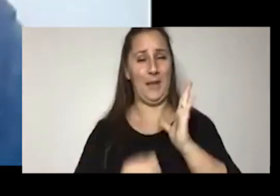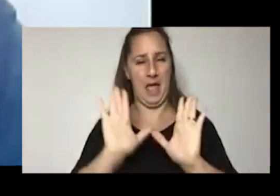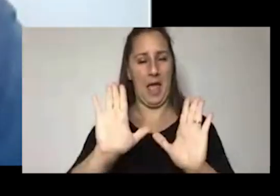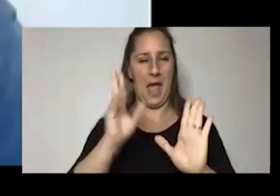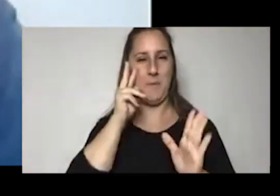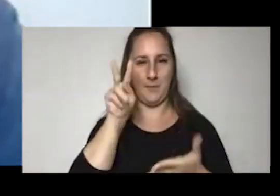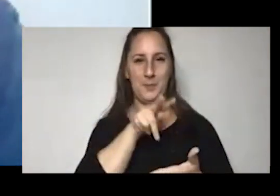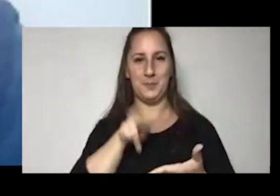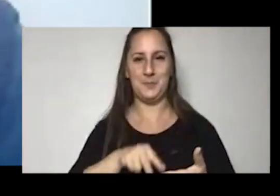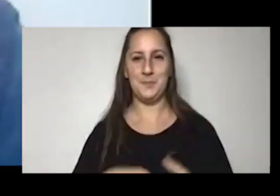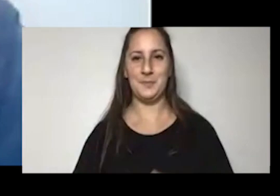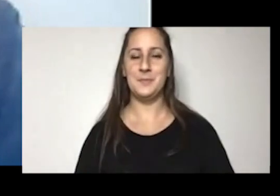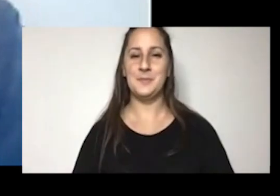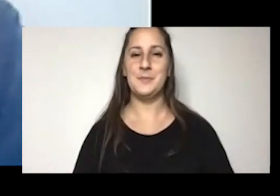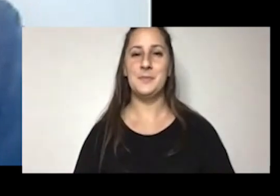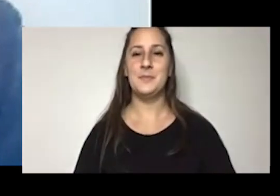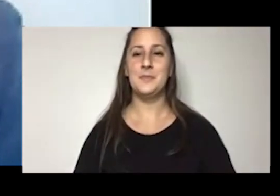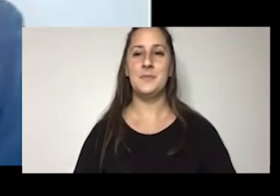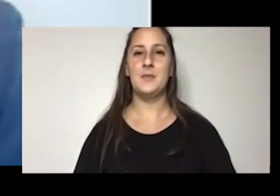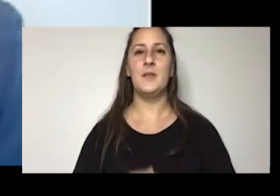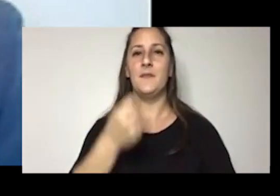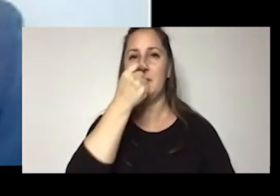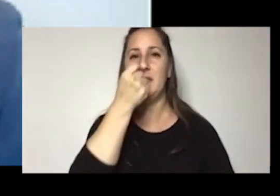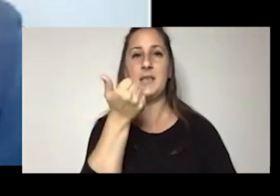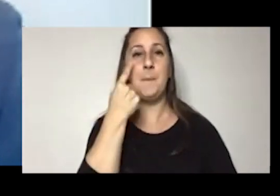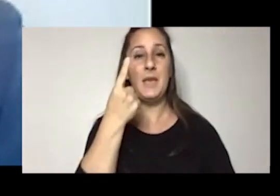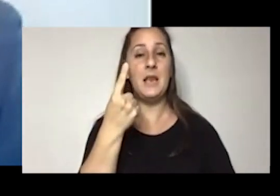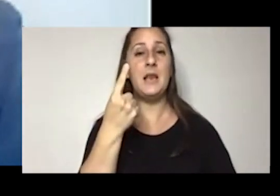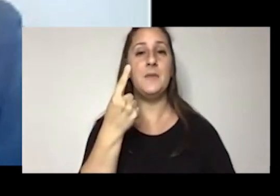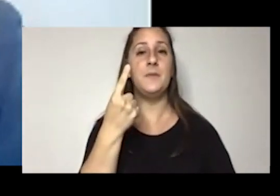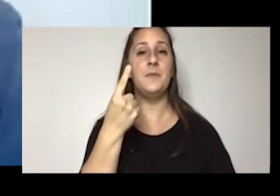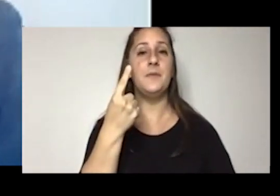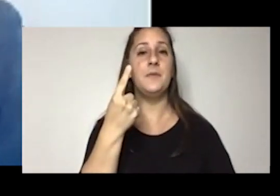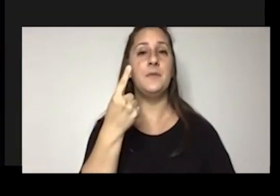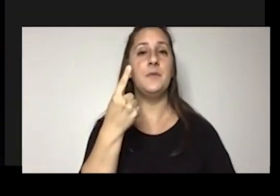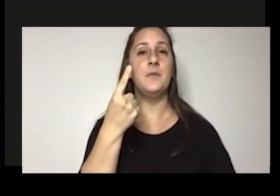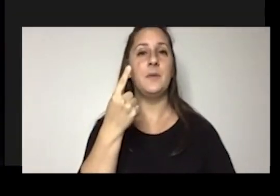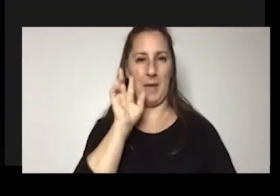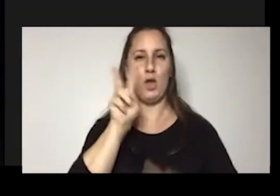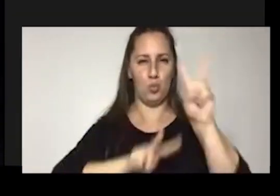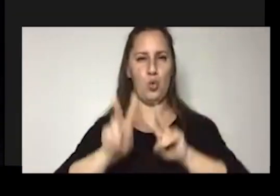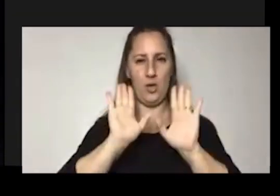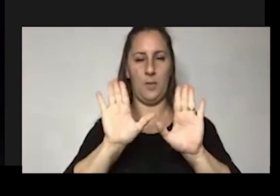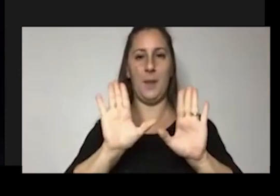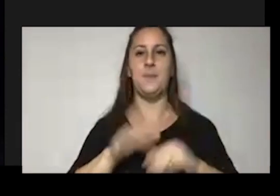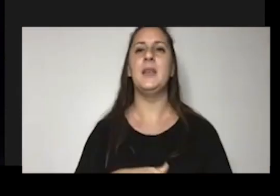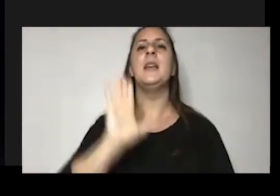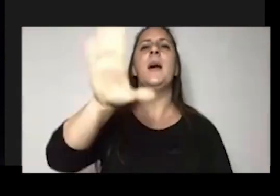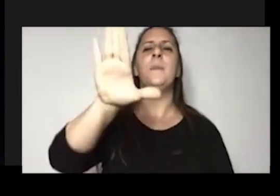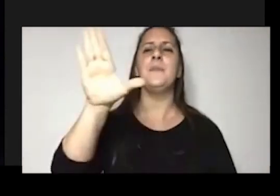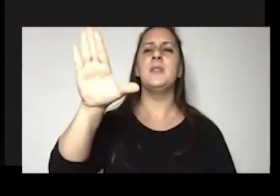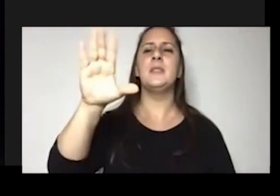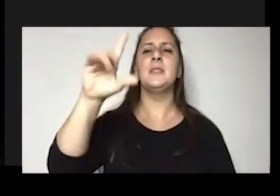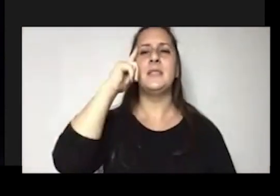Tenemos la 26.000, estoy buscándola, Sí, César, mientras César busca